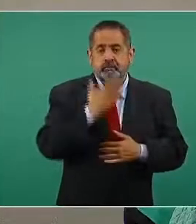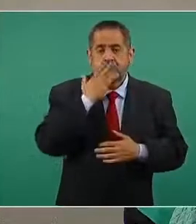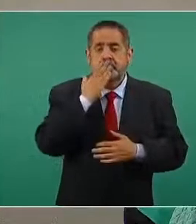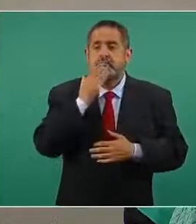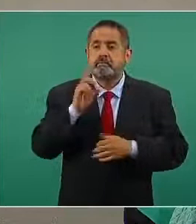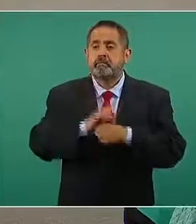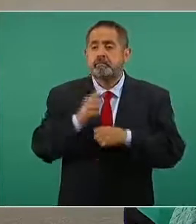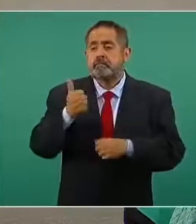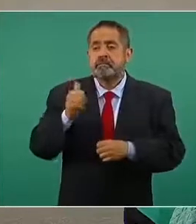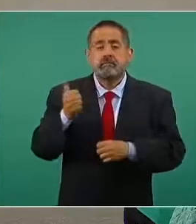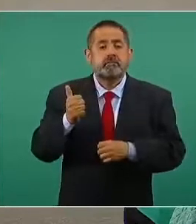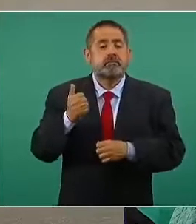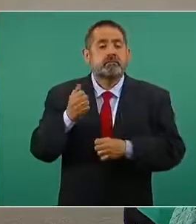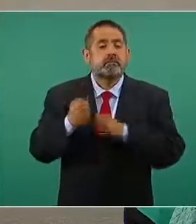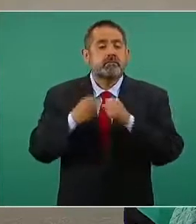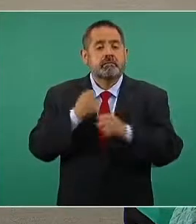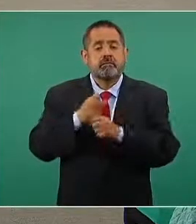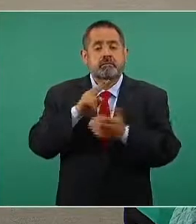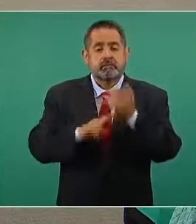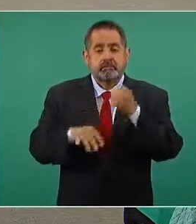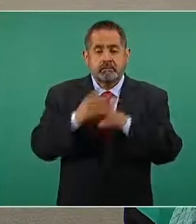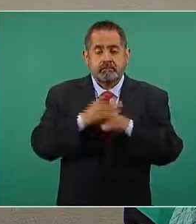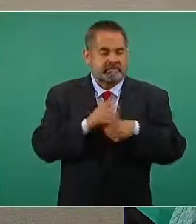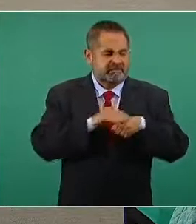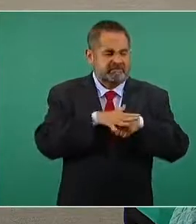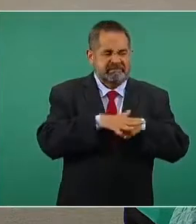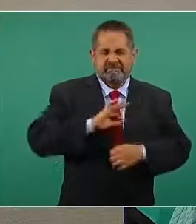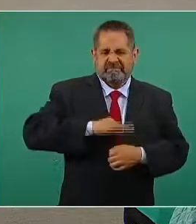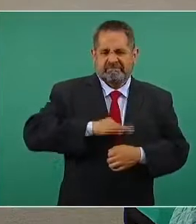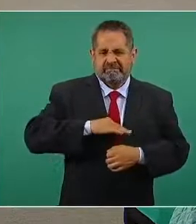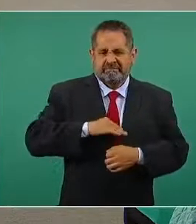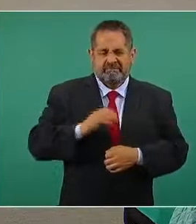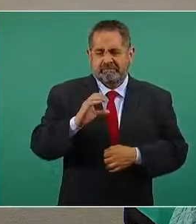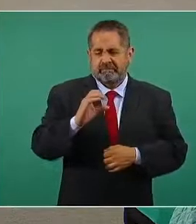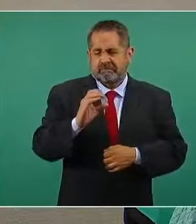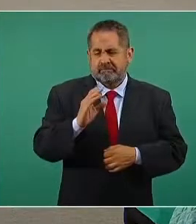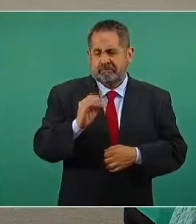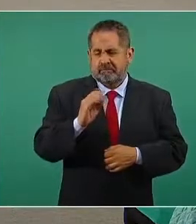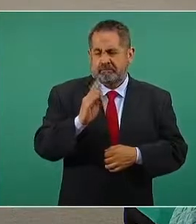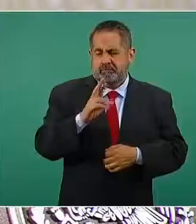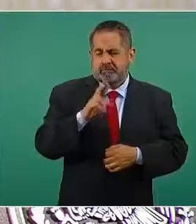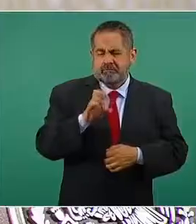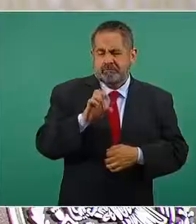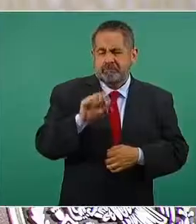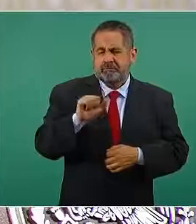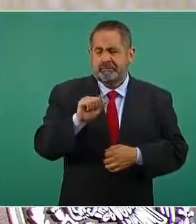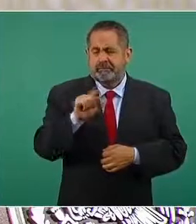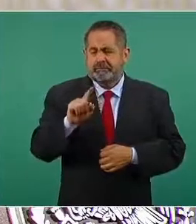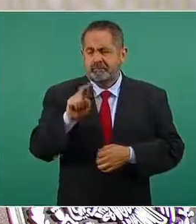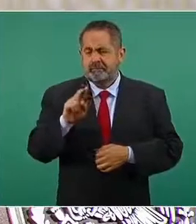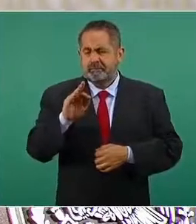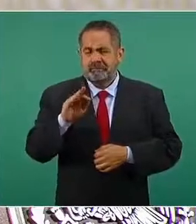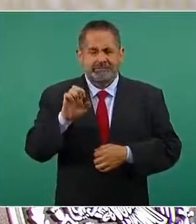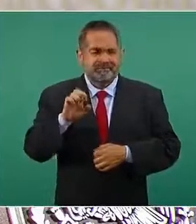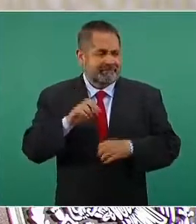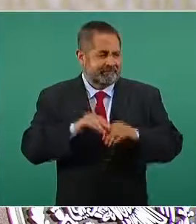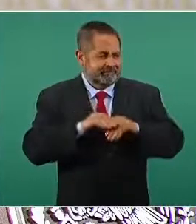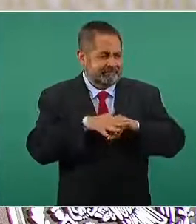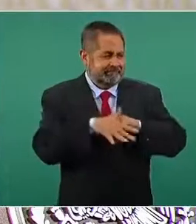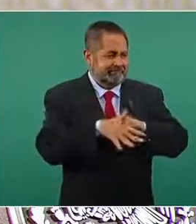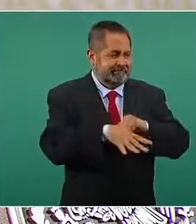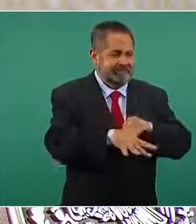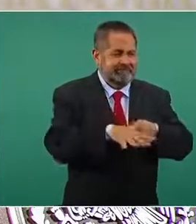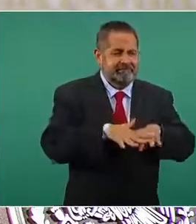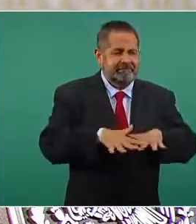del 2014 ocurrió un derrame de sulfato de cobre acidulado en el río Bacanuchi, afluente del río